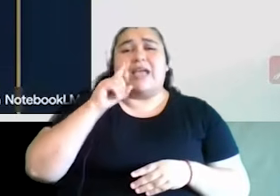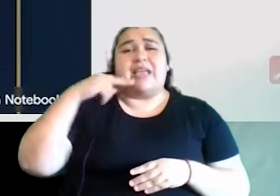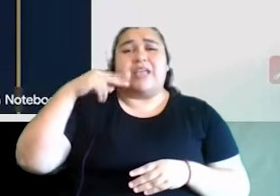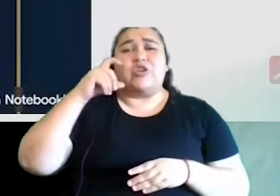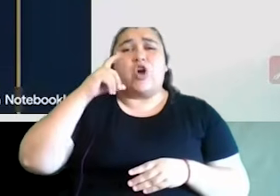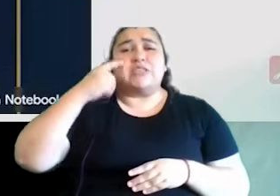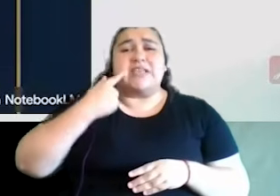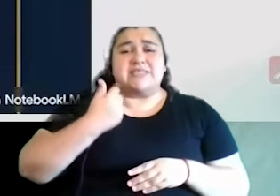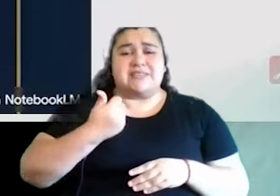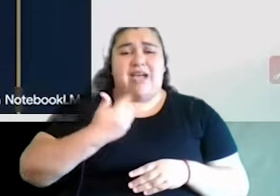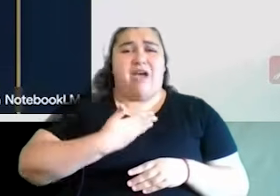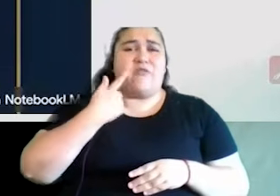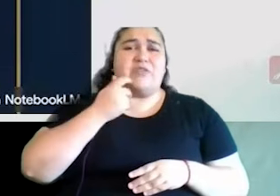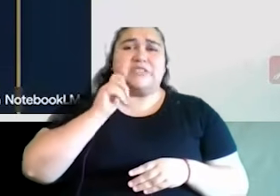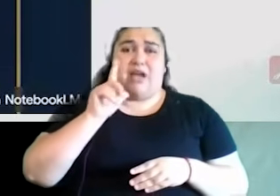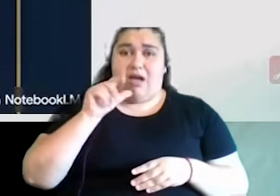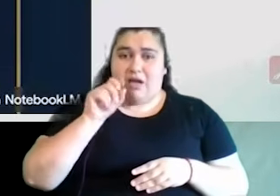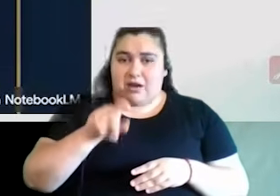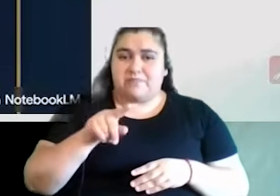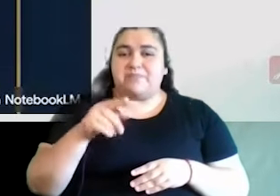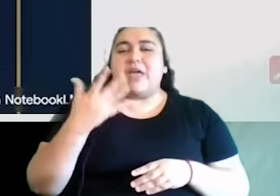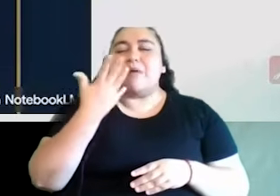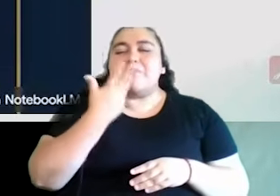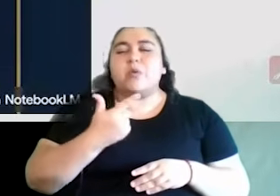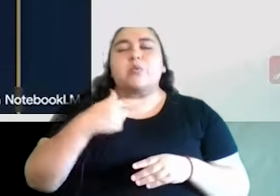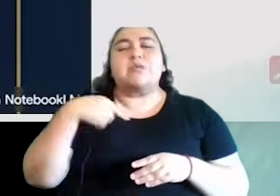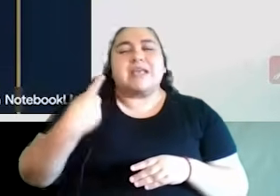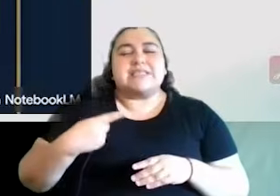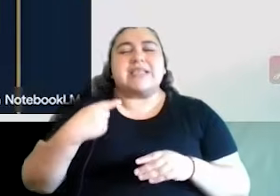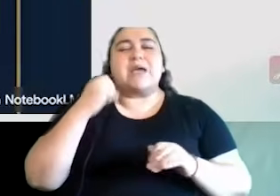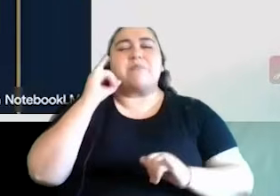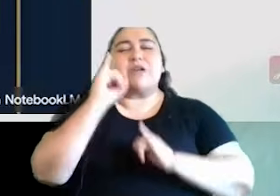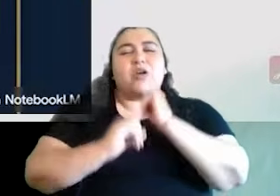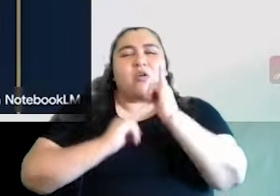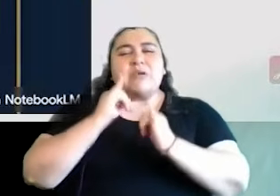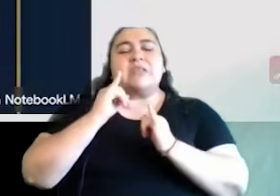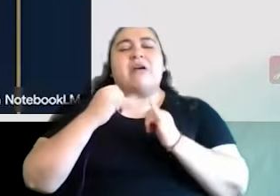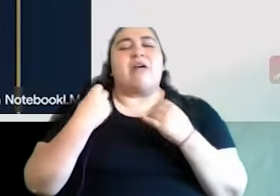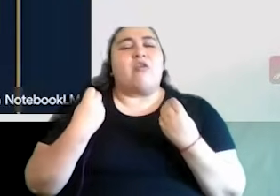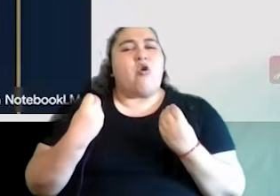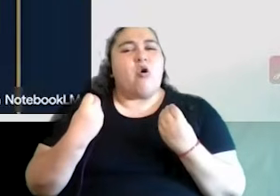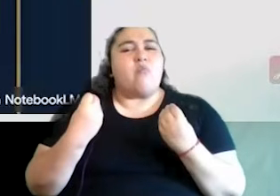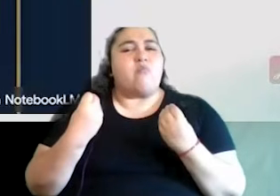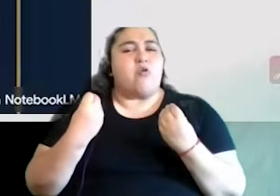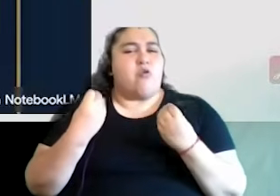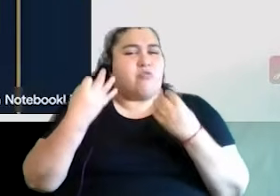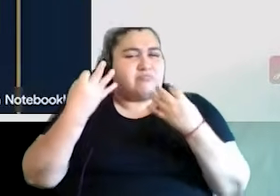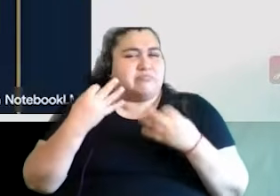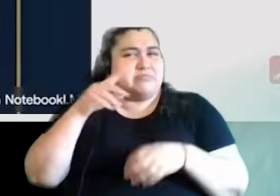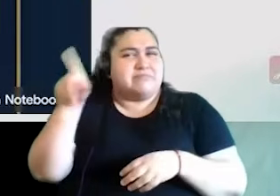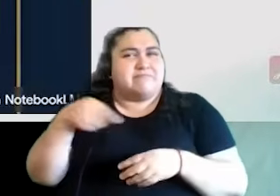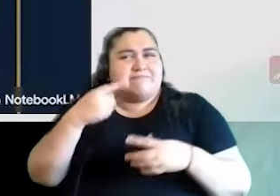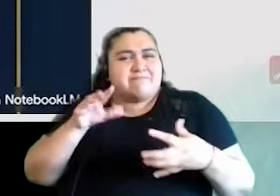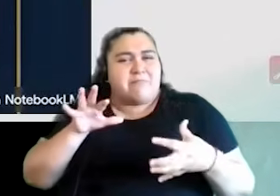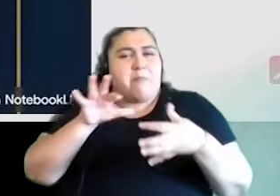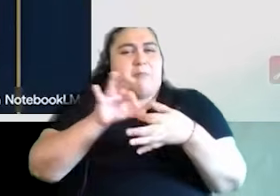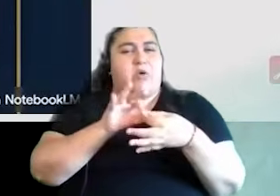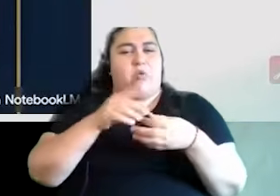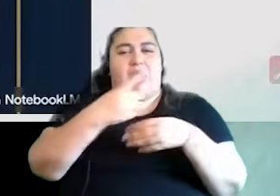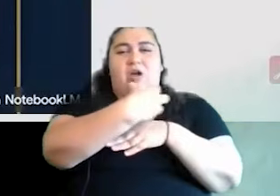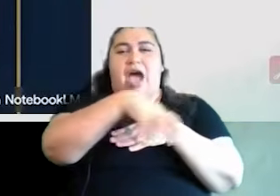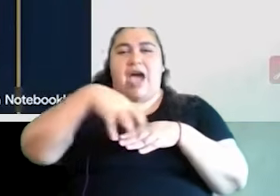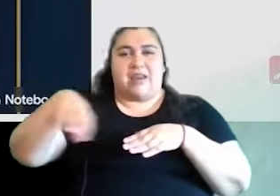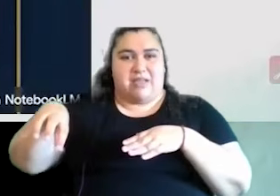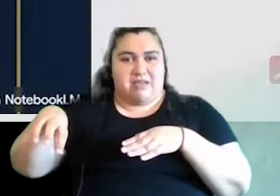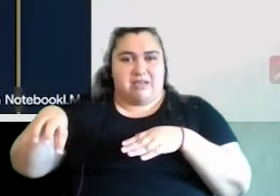que a mí me gusta siempre comentar lo vinculados que están todos estos temas con las distintas áreas operativas. En